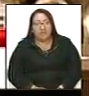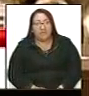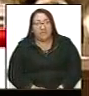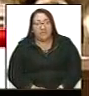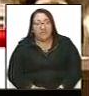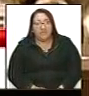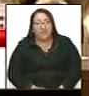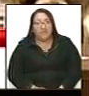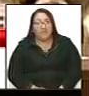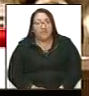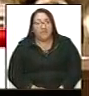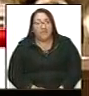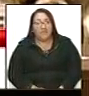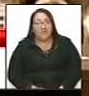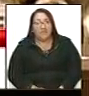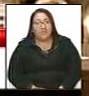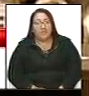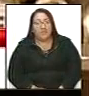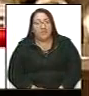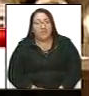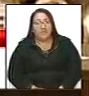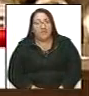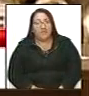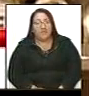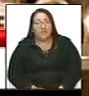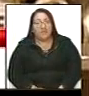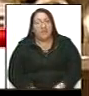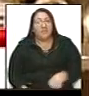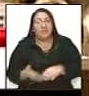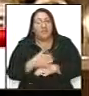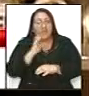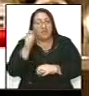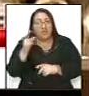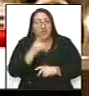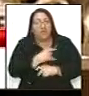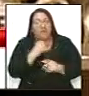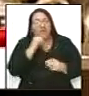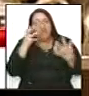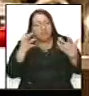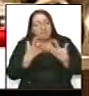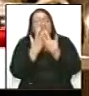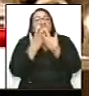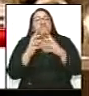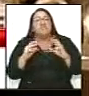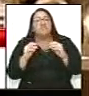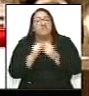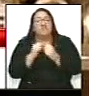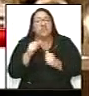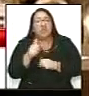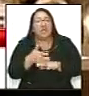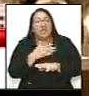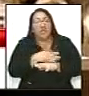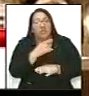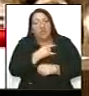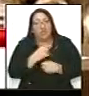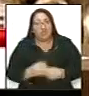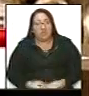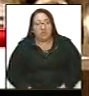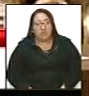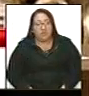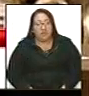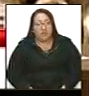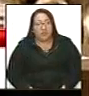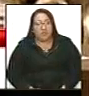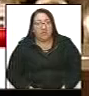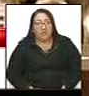de la creación de esta universidad se debió haber consensuado y coordinado con la anterior universidad, con la